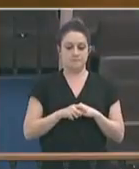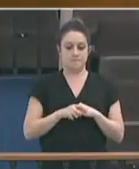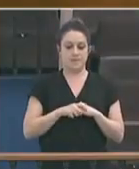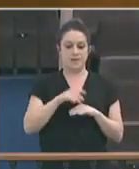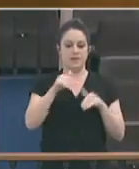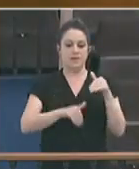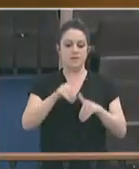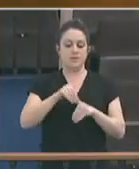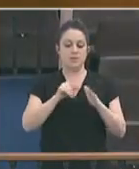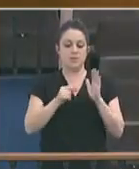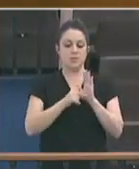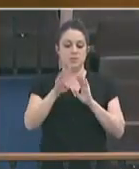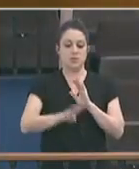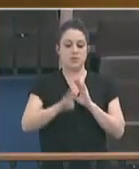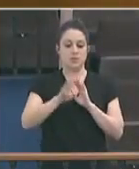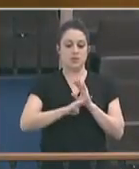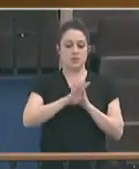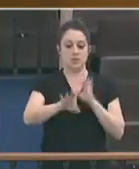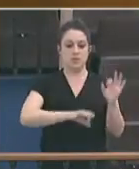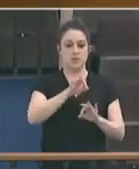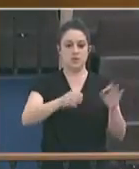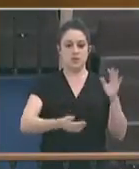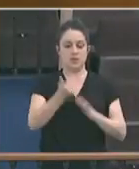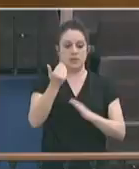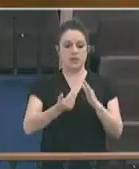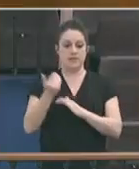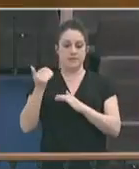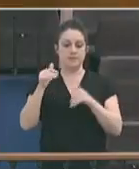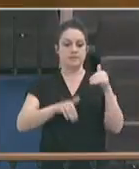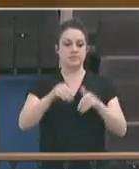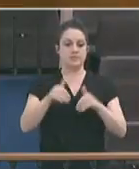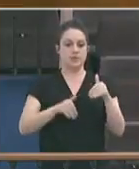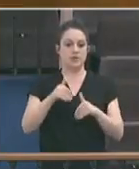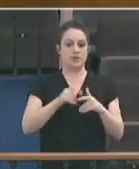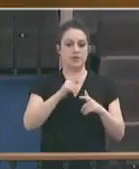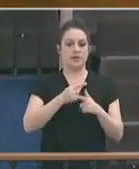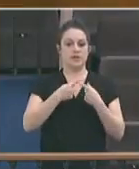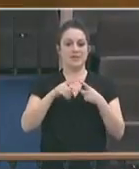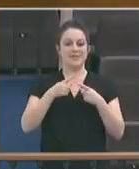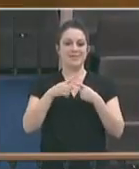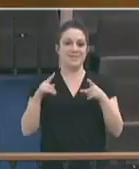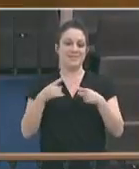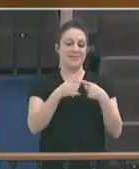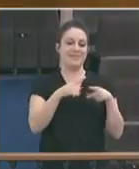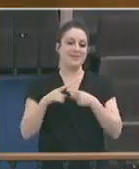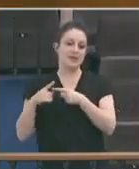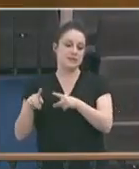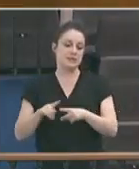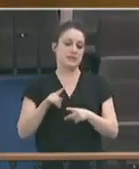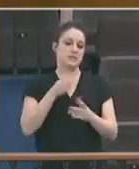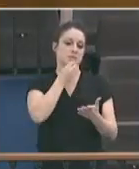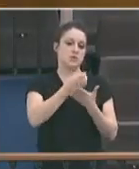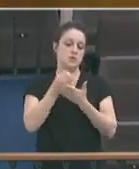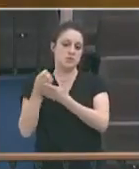Votamos ahora el punto cuarto del orden del día y se someterán a votación las diferentes propuestas de resolución presentadas por los grupos